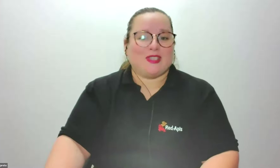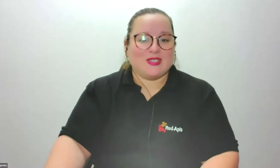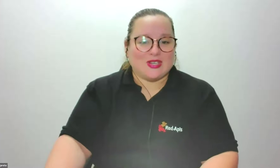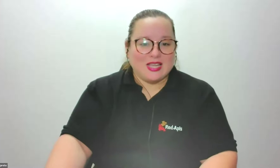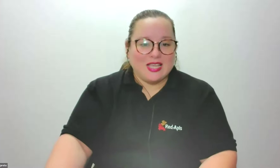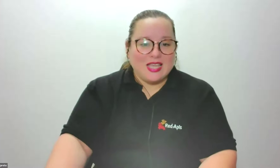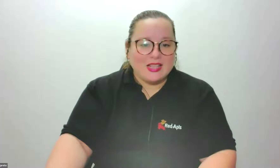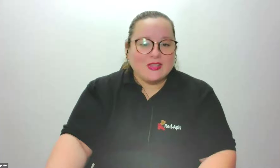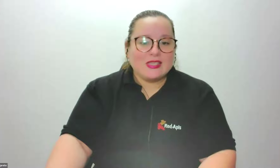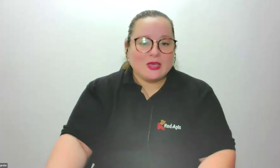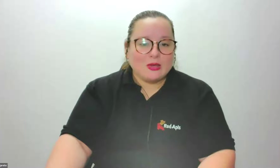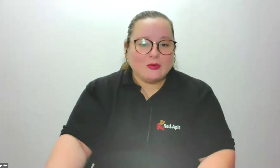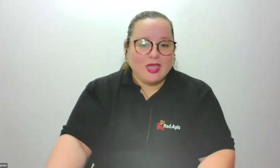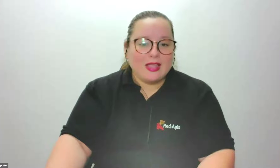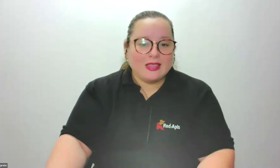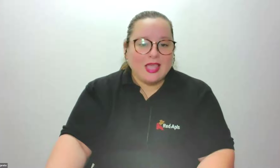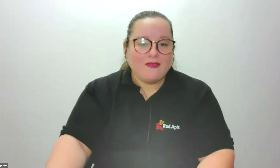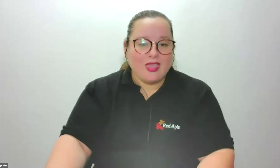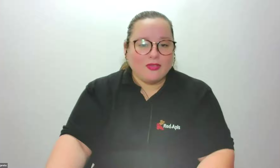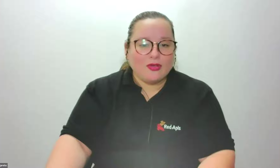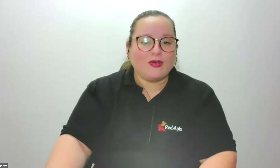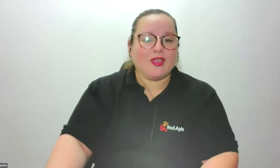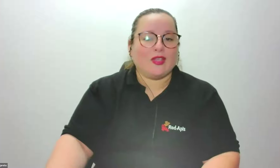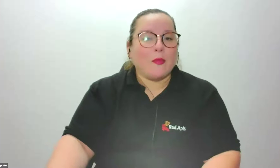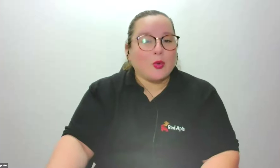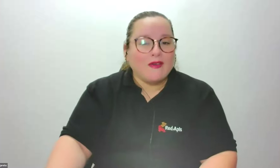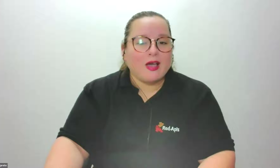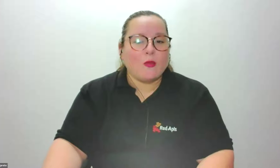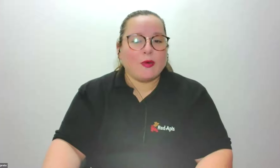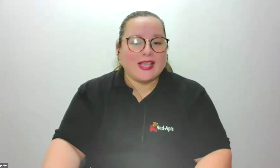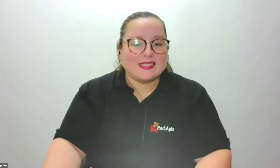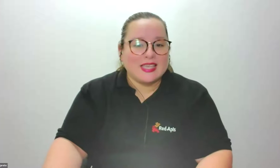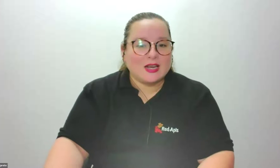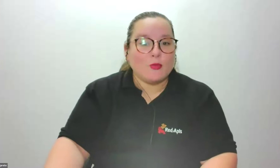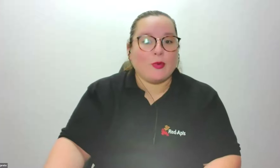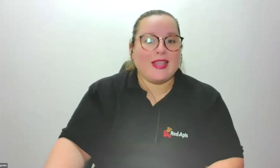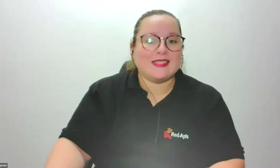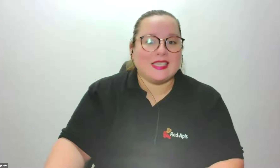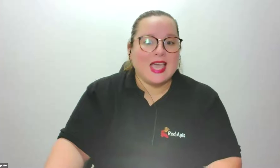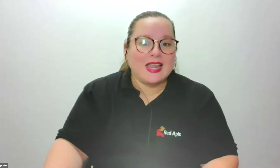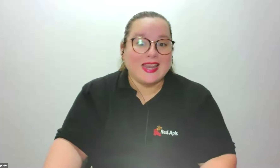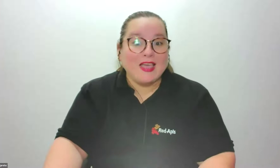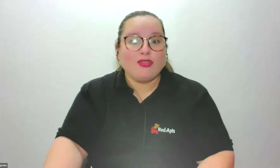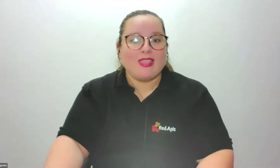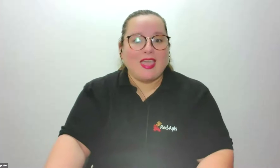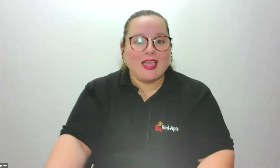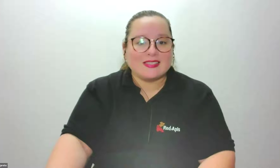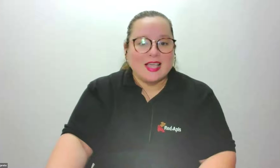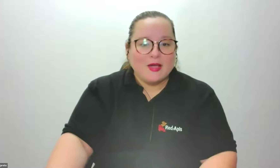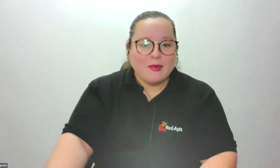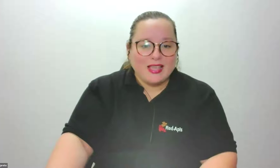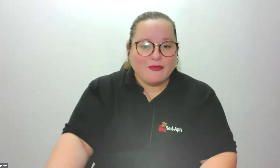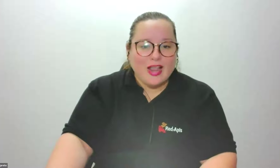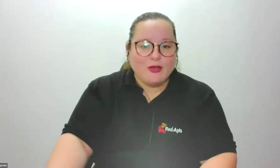esa expresión. Entonces yo estuve antes viendo las pruebas, cómo poder hacer, cómo poder enseñar, creando